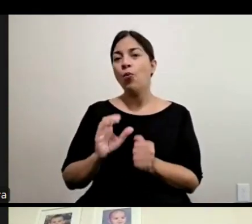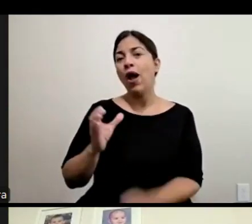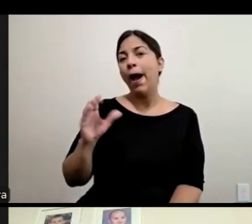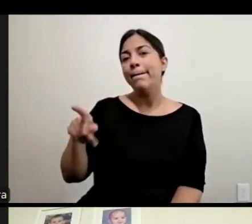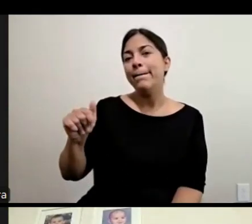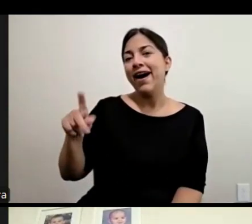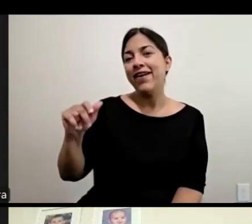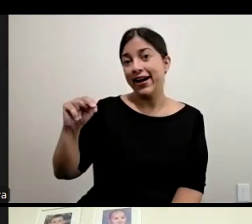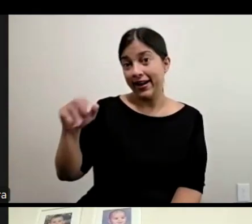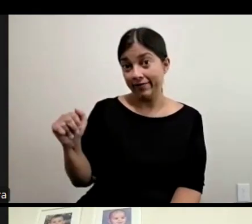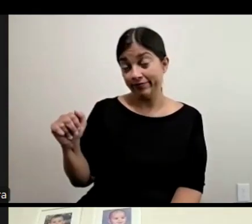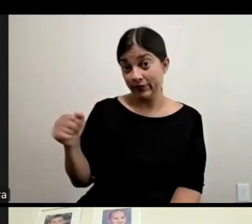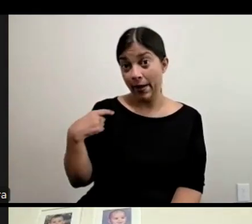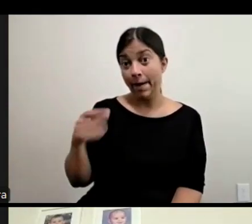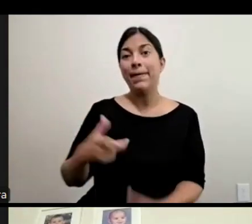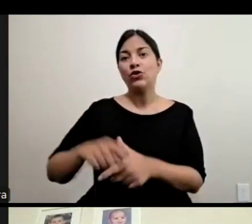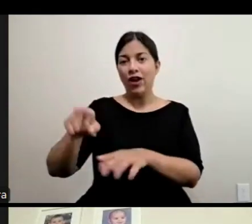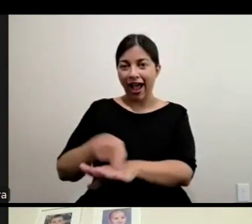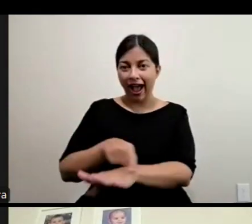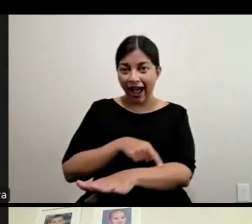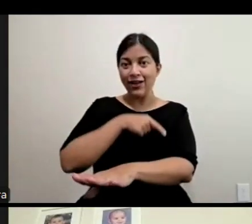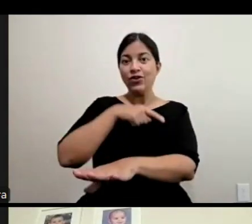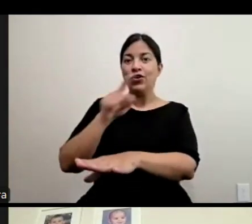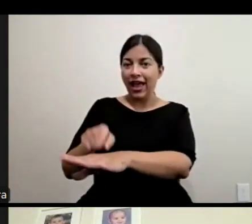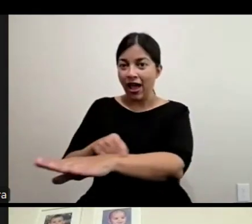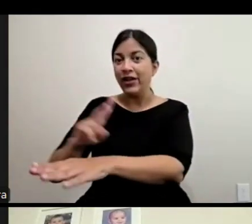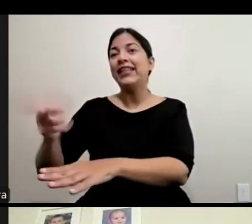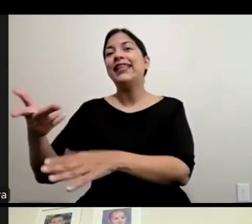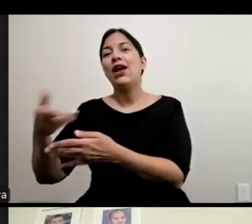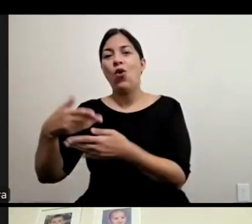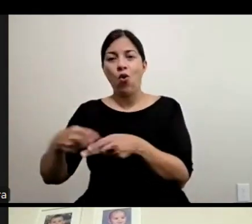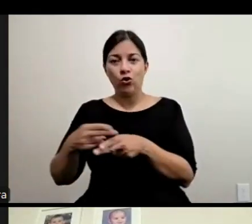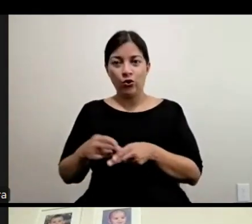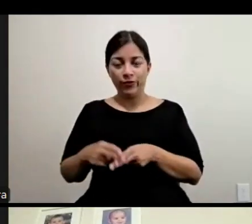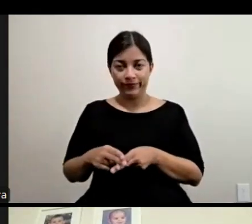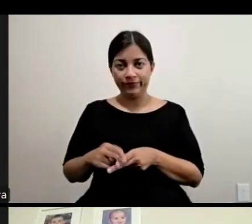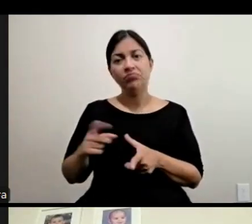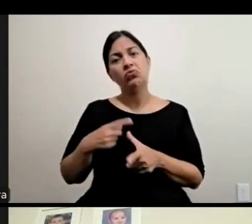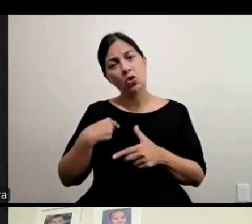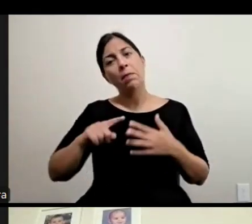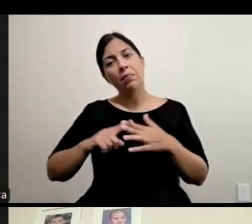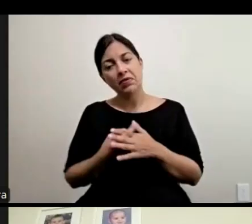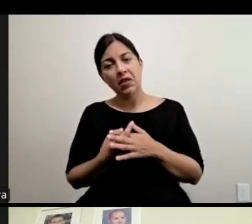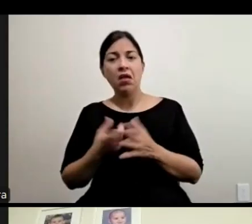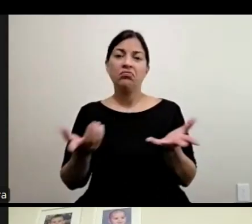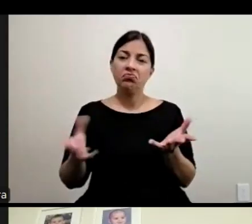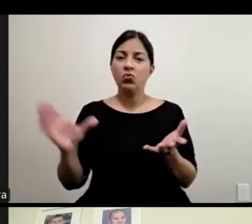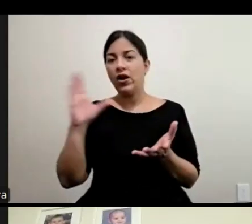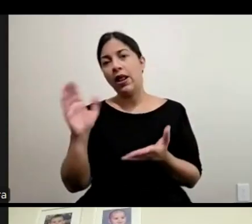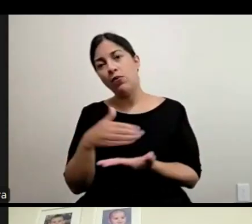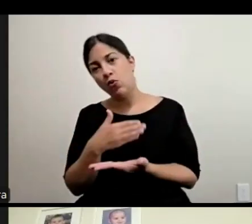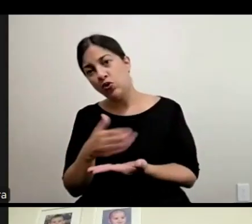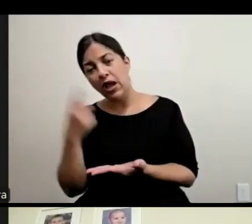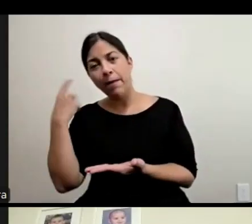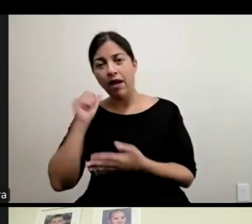que es paso largo y 3 pasos cortos. Y así fue como primero yo lo hice. Busqué la música y vamos a montar